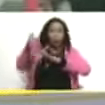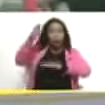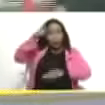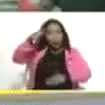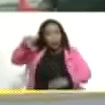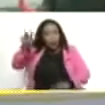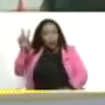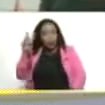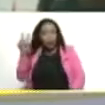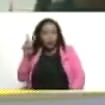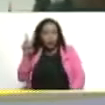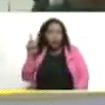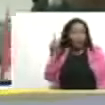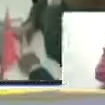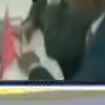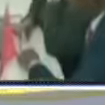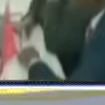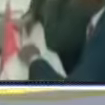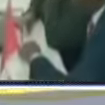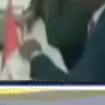guerrero, el pueblo de Venezuela.